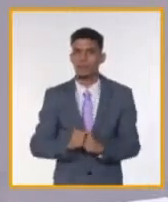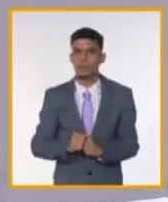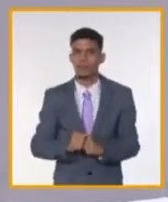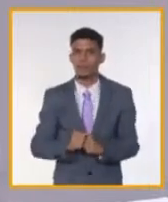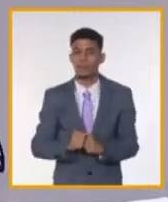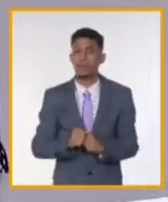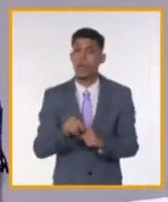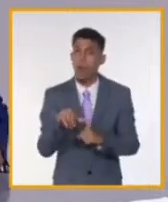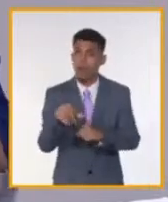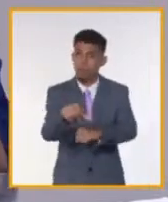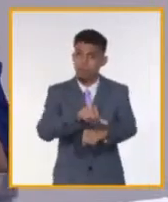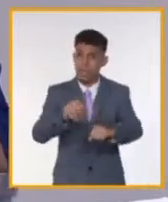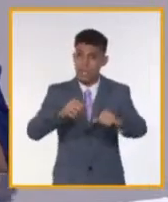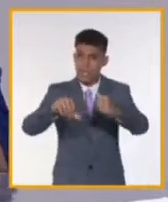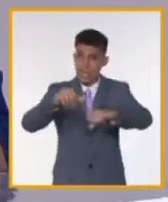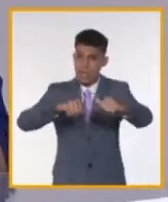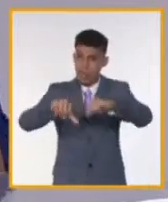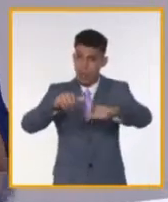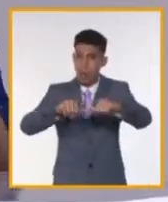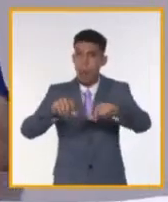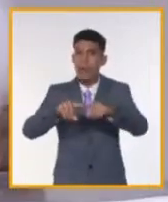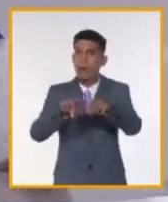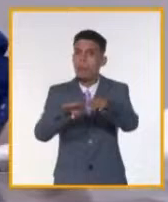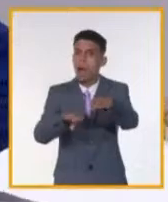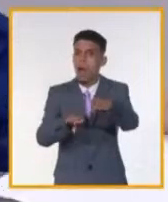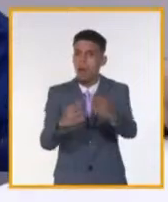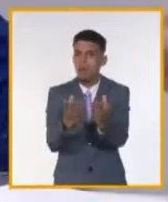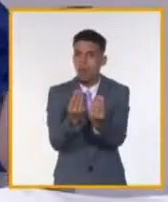usamos fertilizante químico, pero en una proporción muy baja,